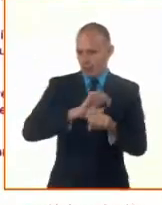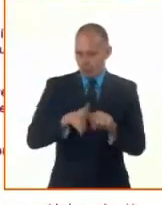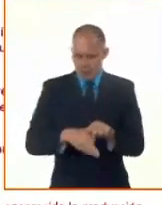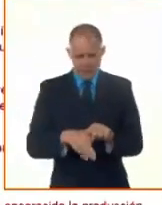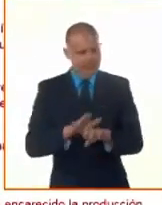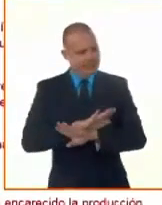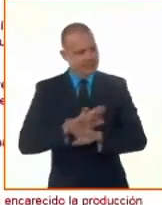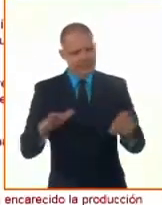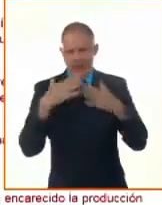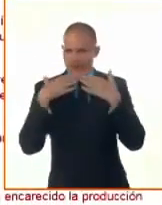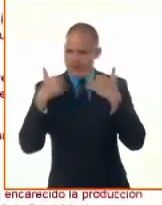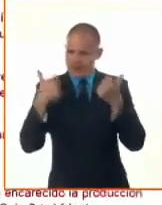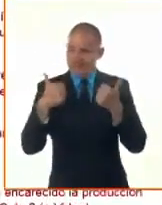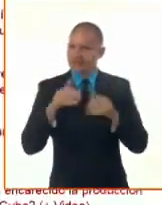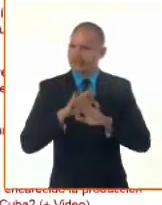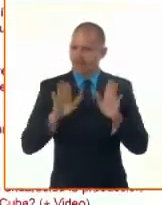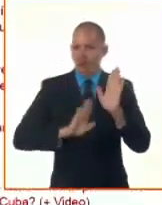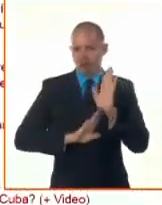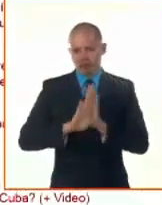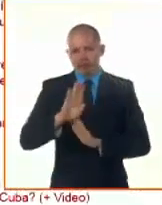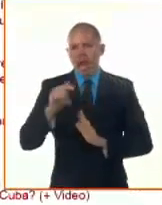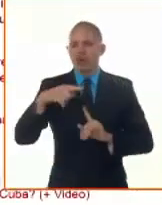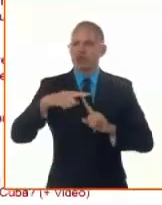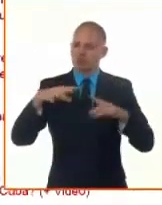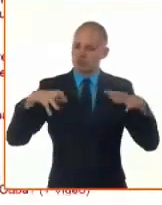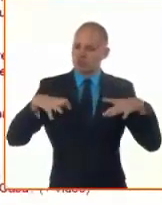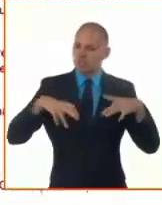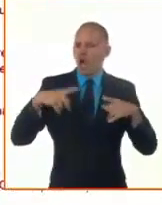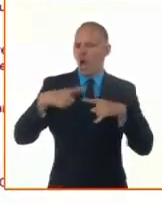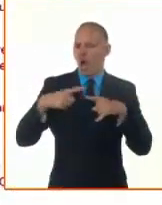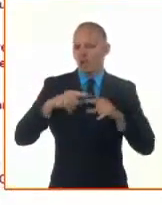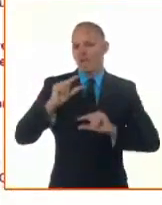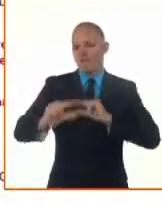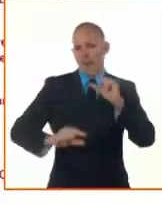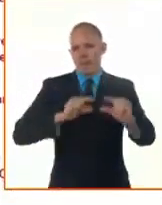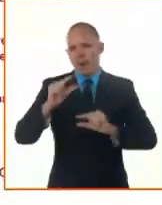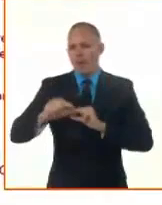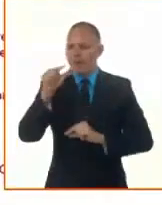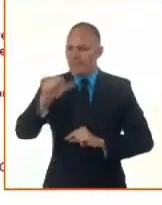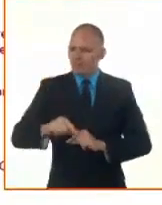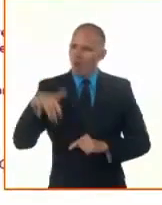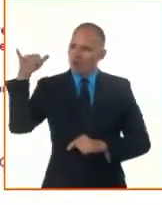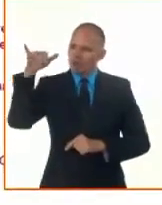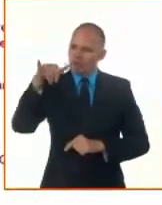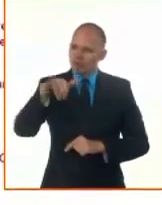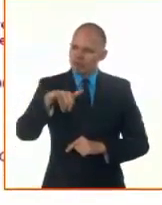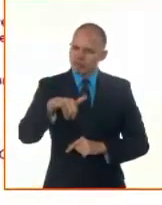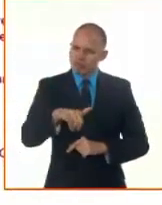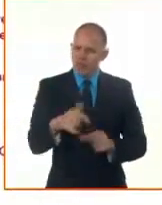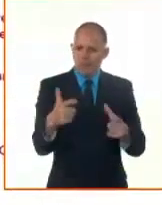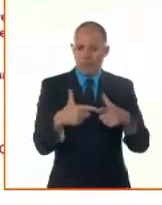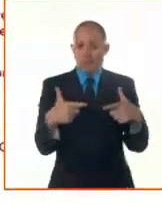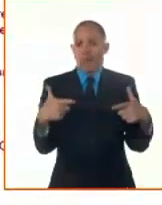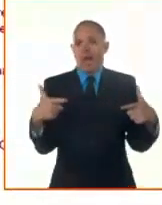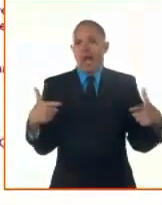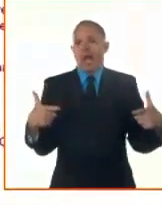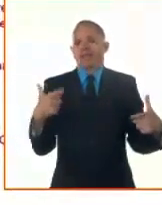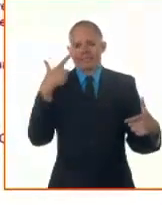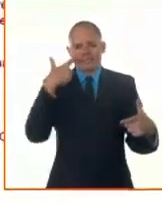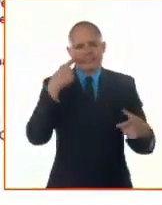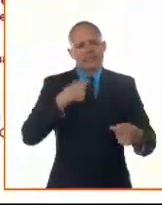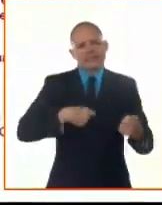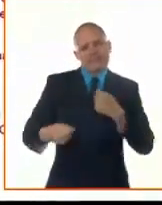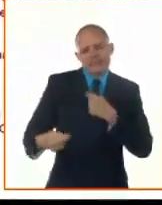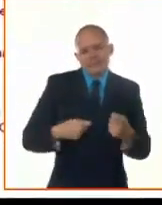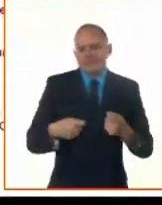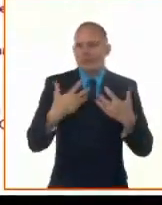el inicio de la reanimación del turismo la reanudación de la presencia de visitantes extranjeros y la recuperación Paula de la actividad productiva